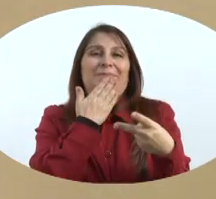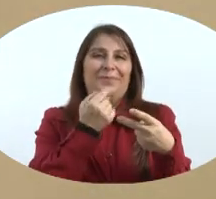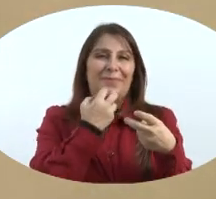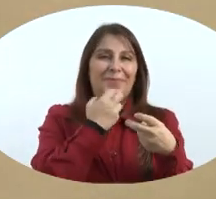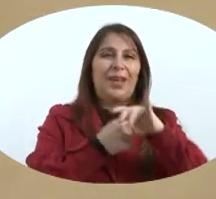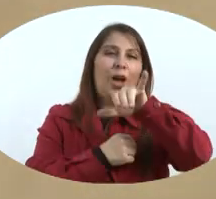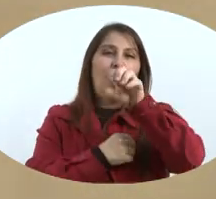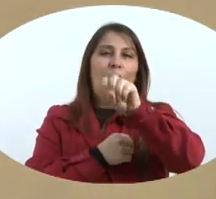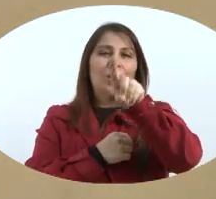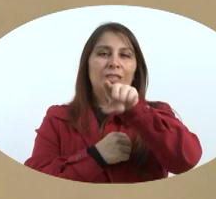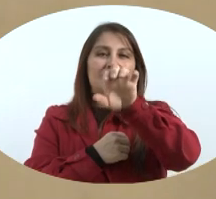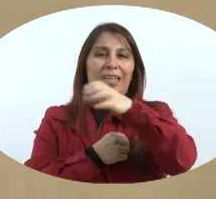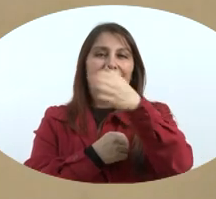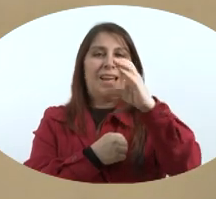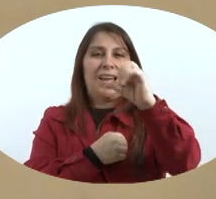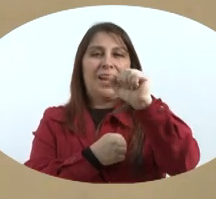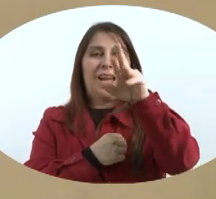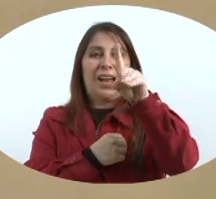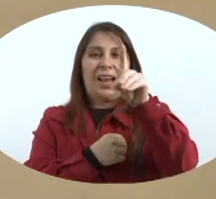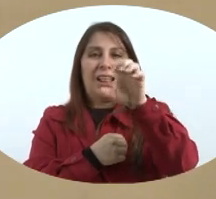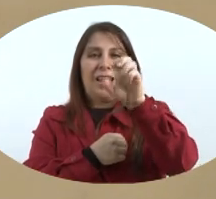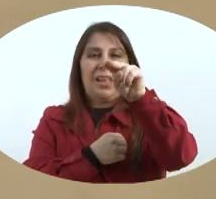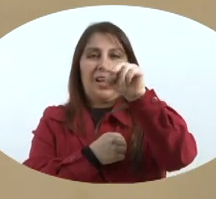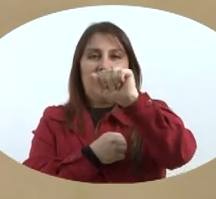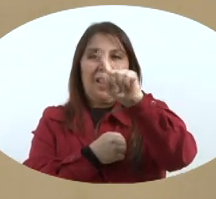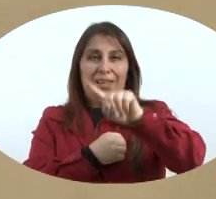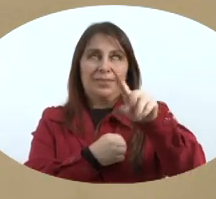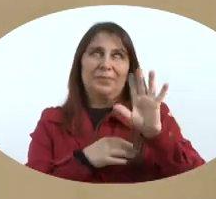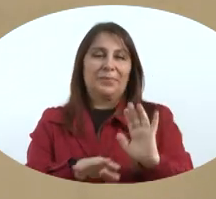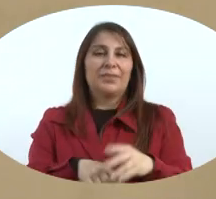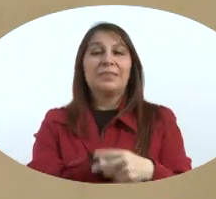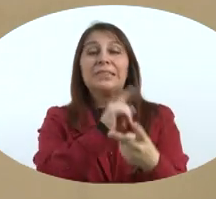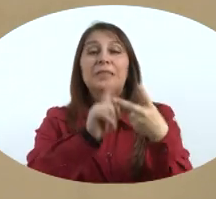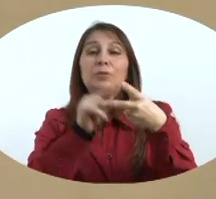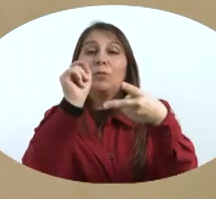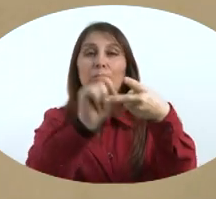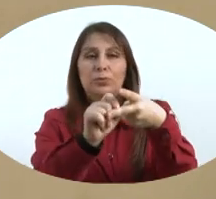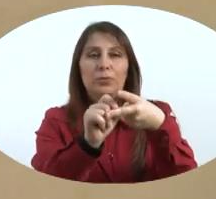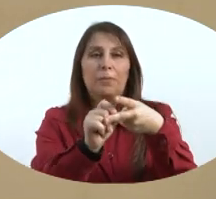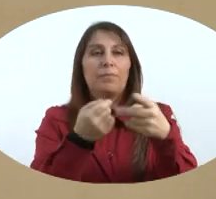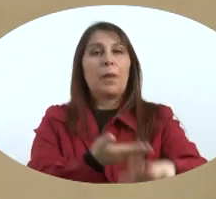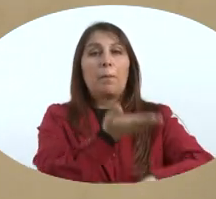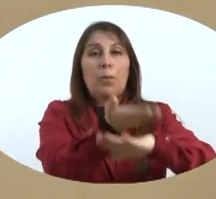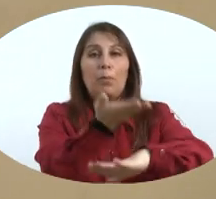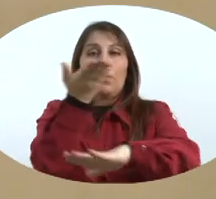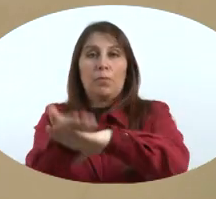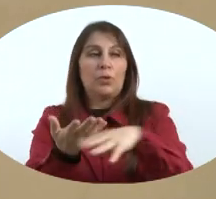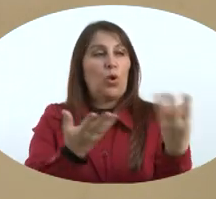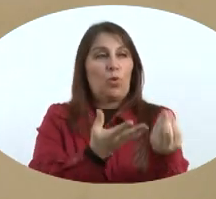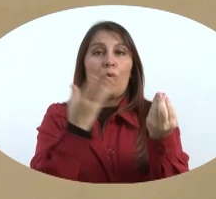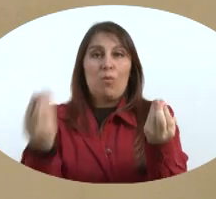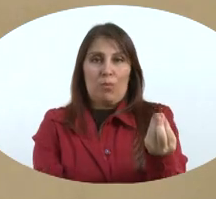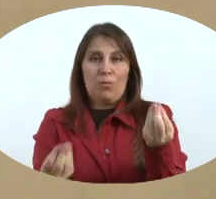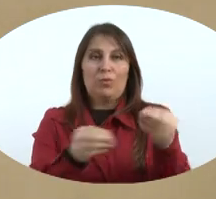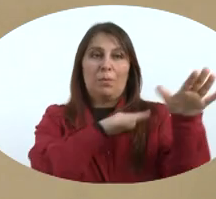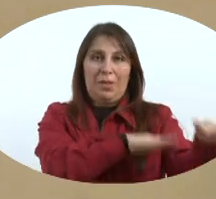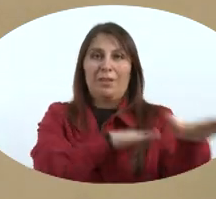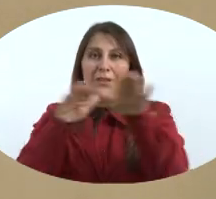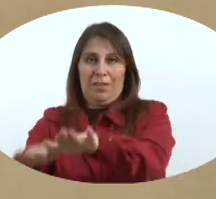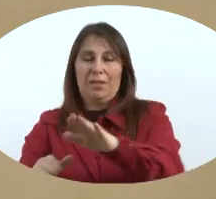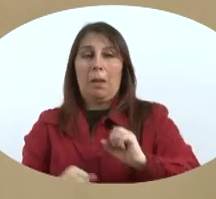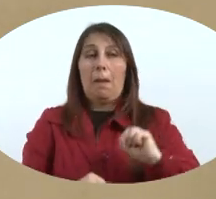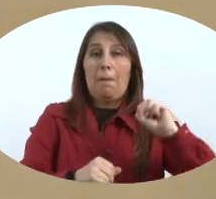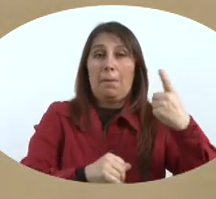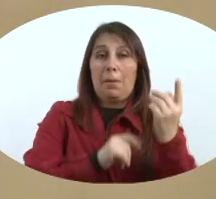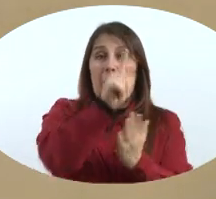del orden del día es la presentación de las fórmulas de los estudiantes de pregrado ante el consejo académico de la primera